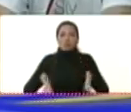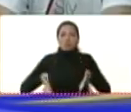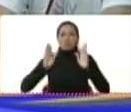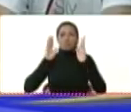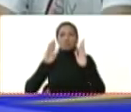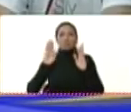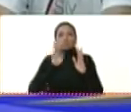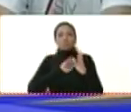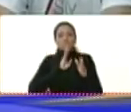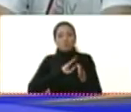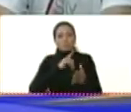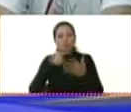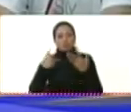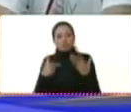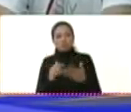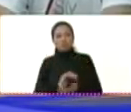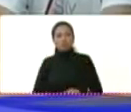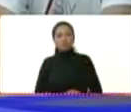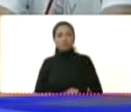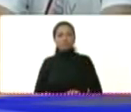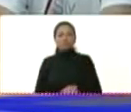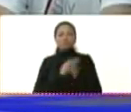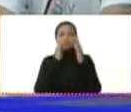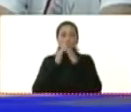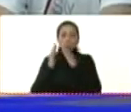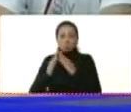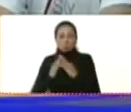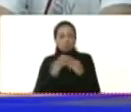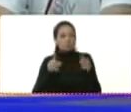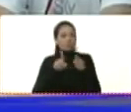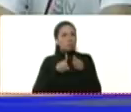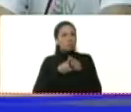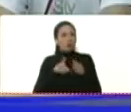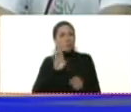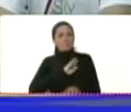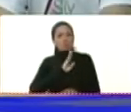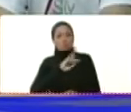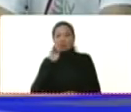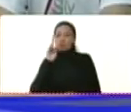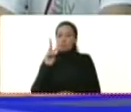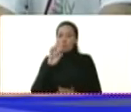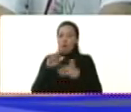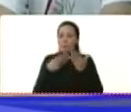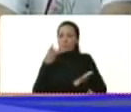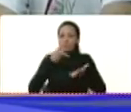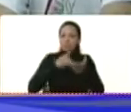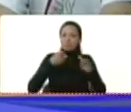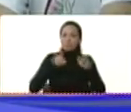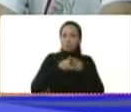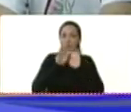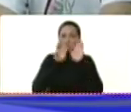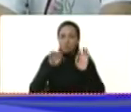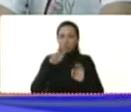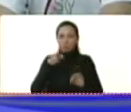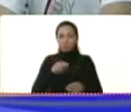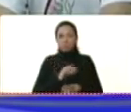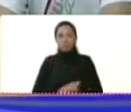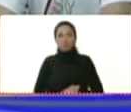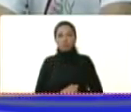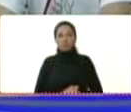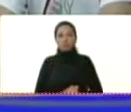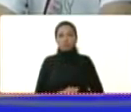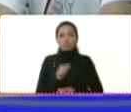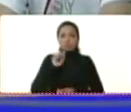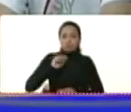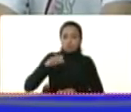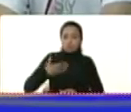su urbanismo, de su vivienda personal, lo vea, participe. ¿Es eso